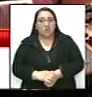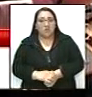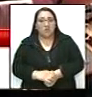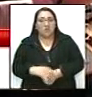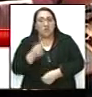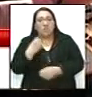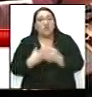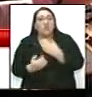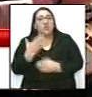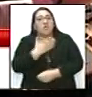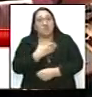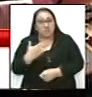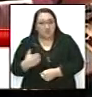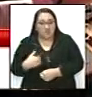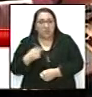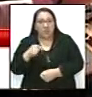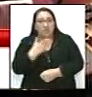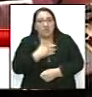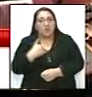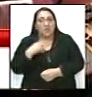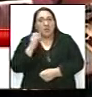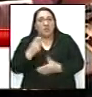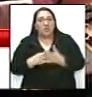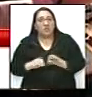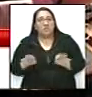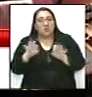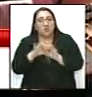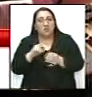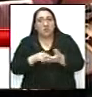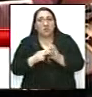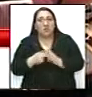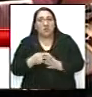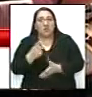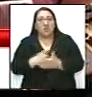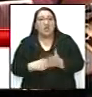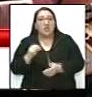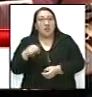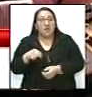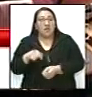Buenos días, presidenta. Presidenta, creo que sería bien importante que